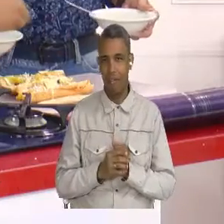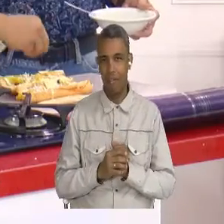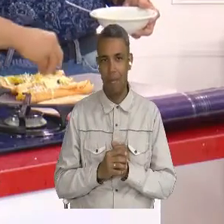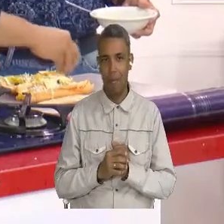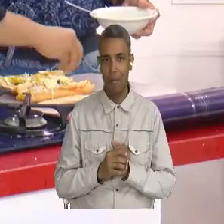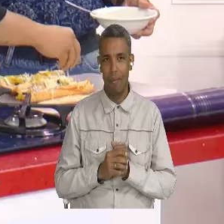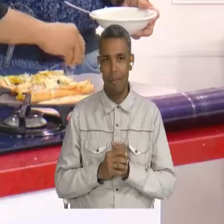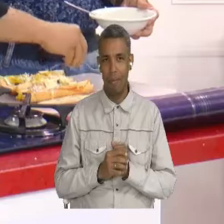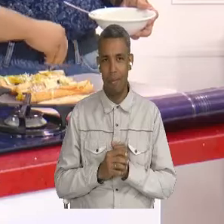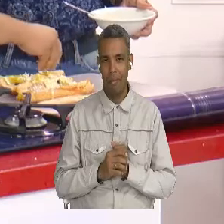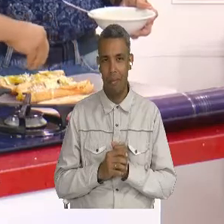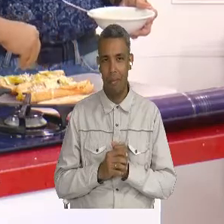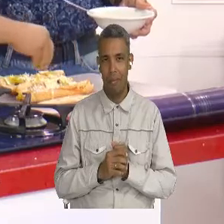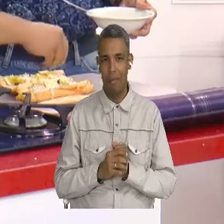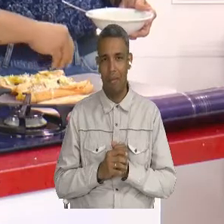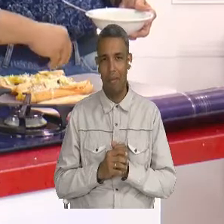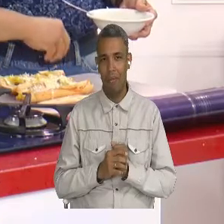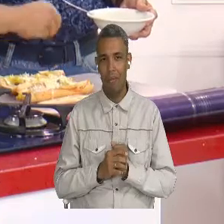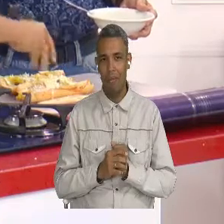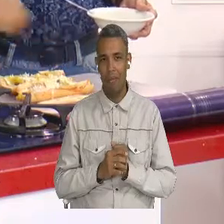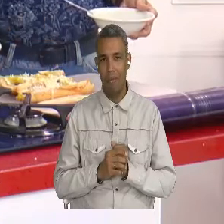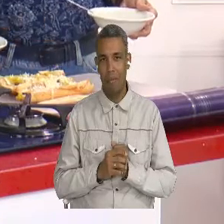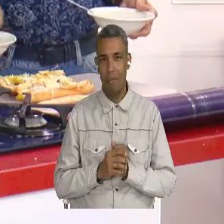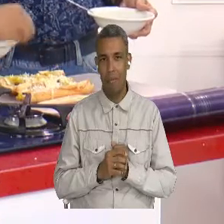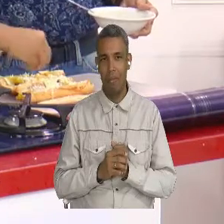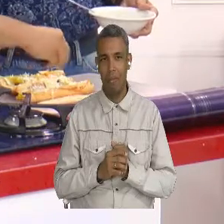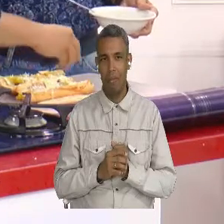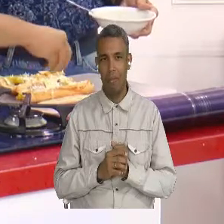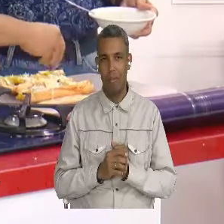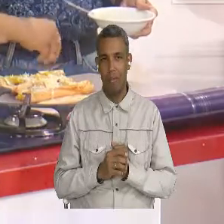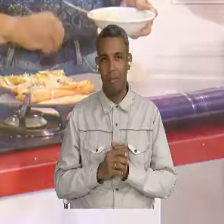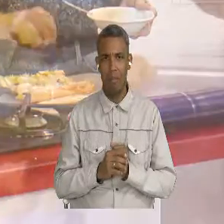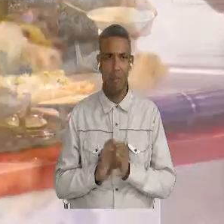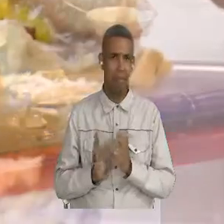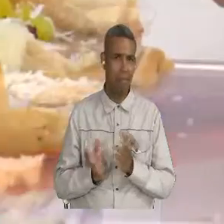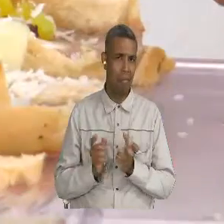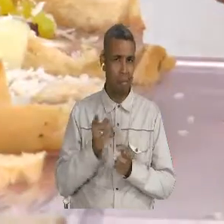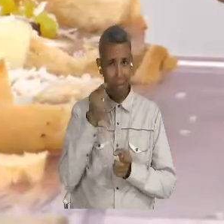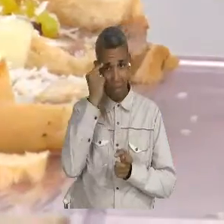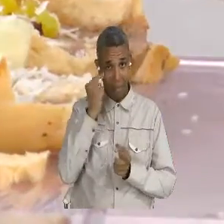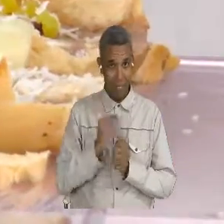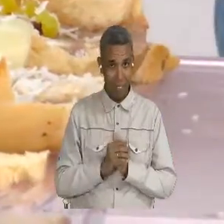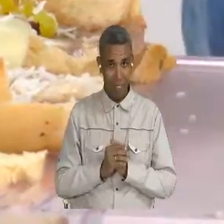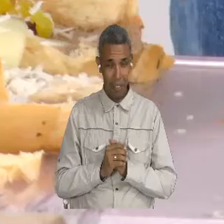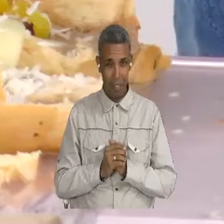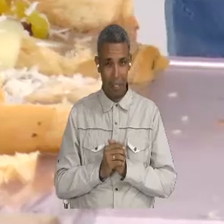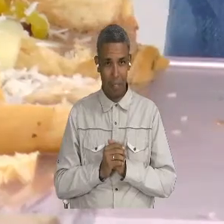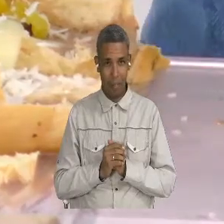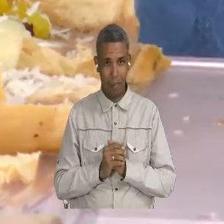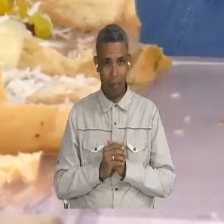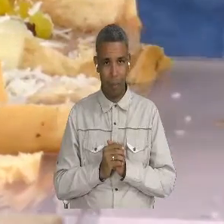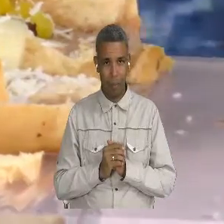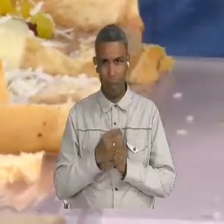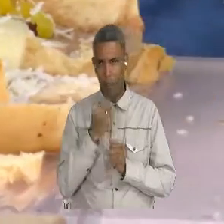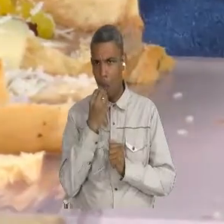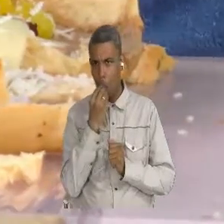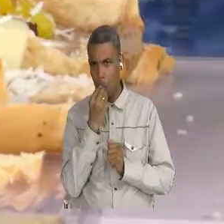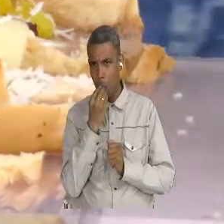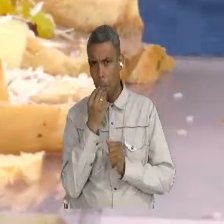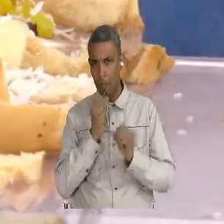Esto da la impresión de pronto, no sé si las amas de casa o si usted, Andrés, han probado el pan